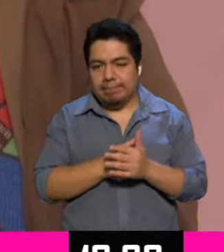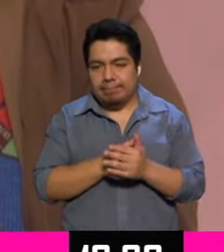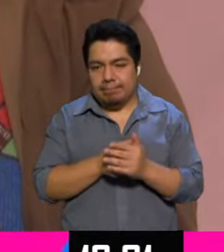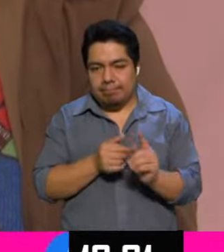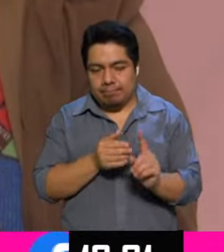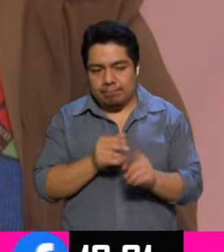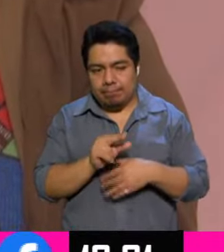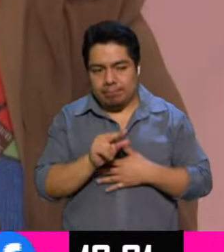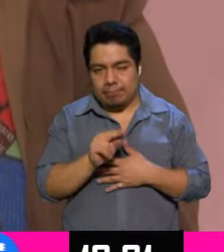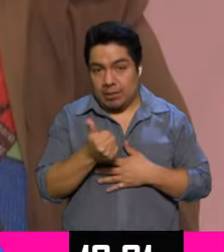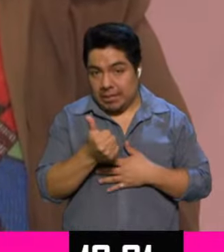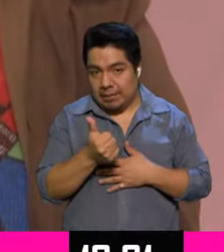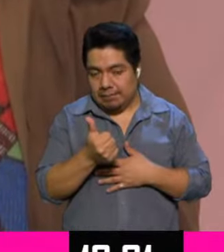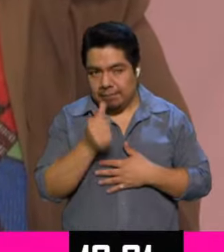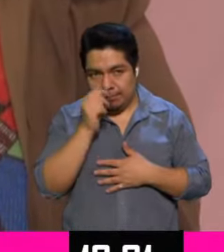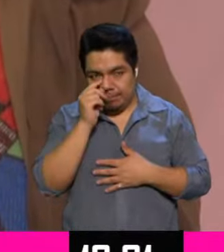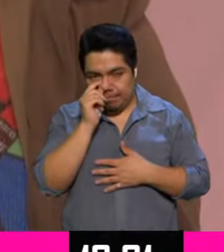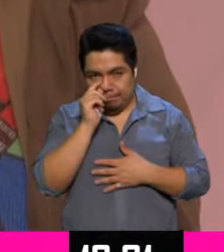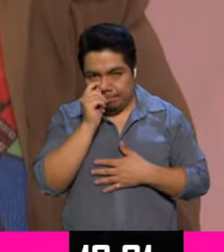específicamente del año 86.